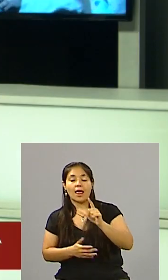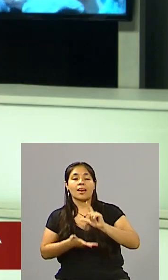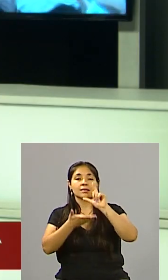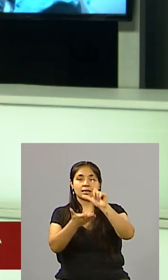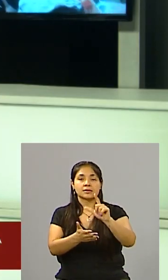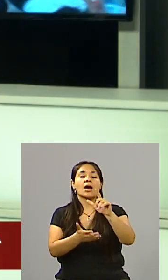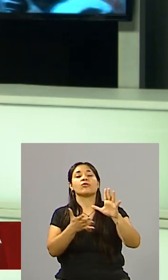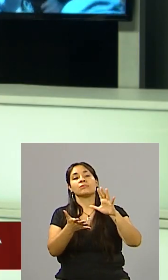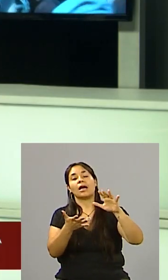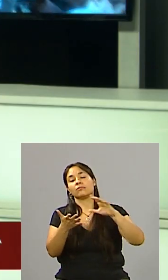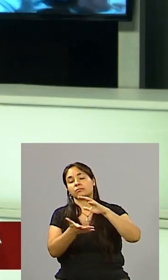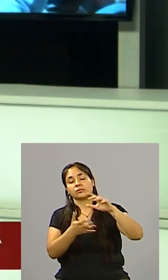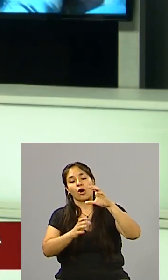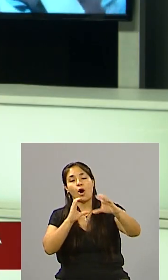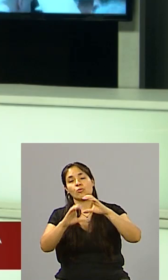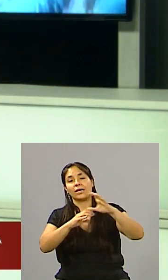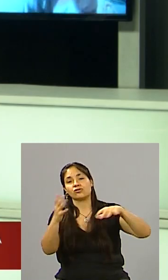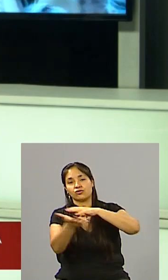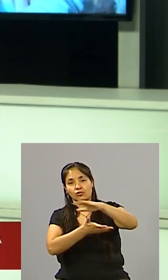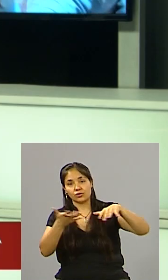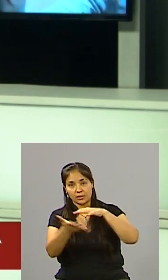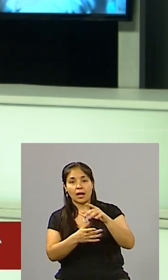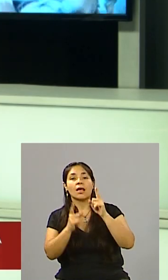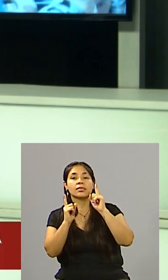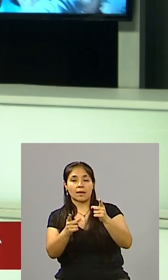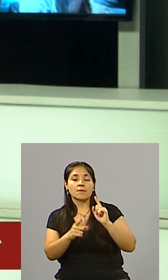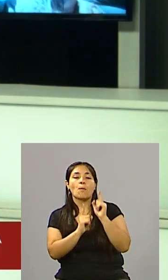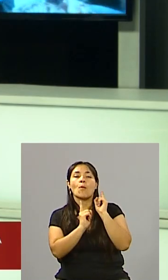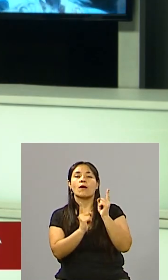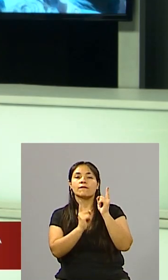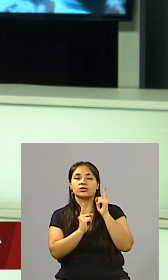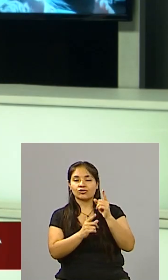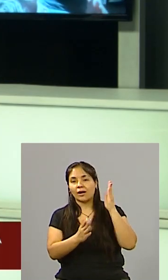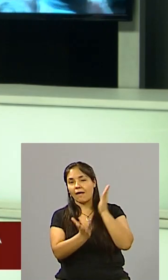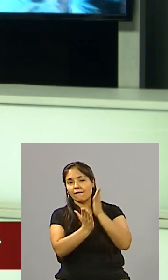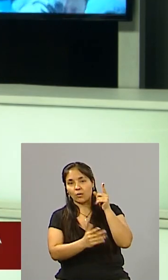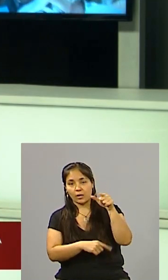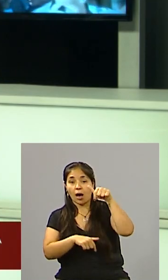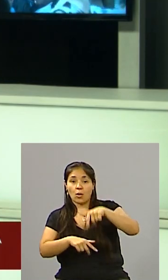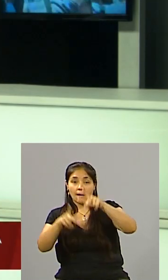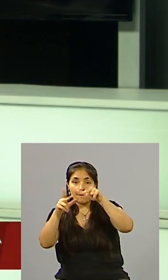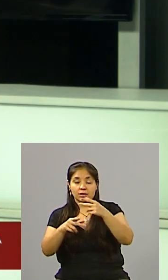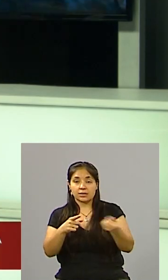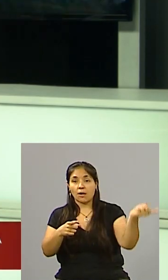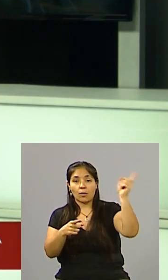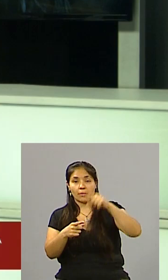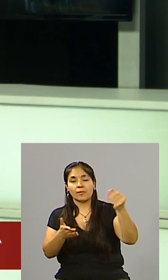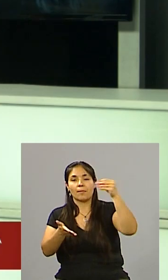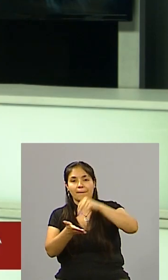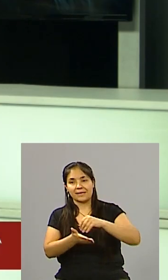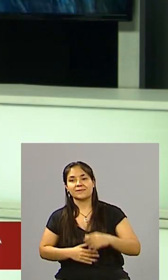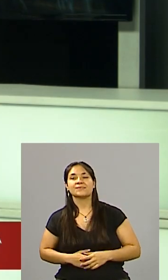Comunicación Social y además docente de la Facultad de Ciencias Políticas y Sociales. Nos tenemos que ir a una pausa, enseguida regresamos ya con el cierre del